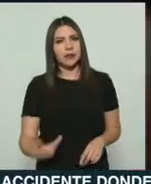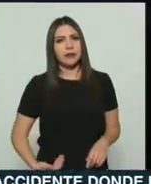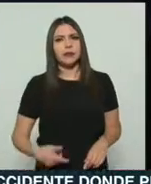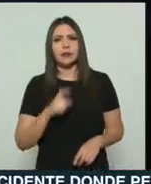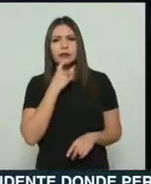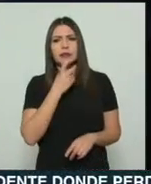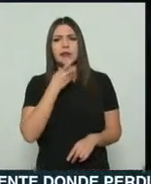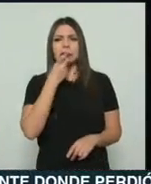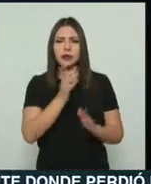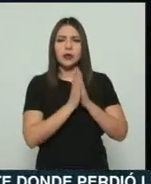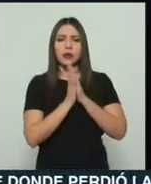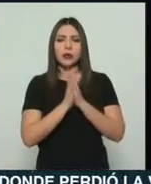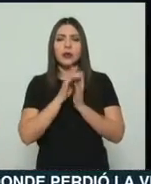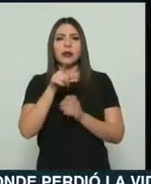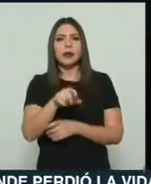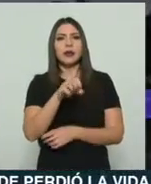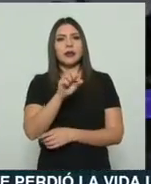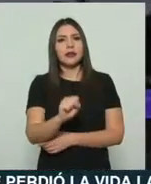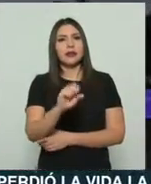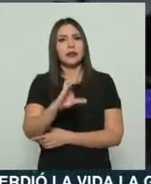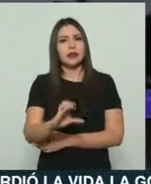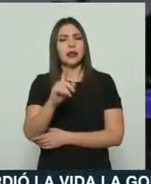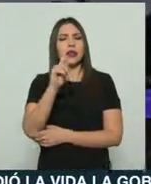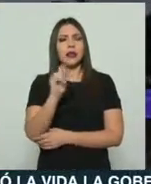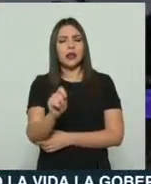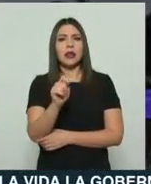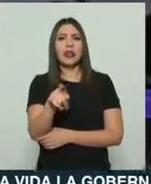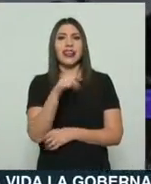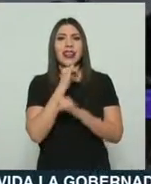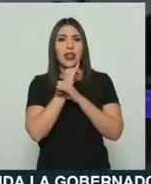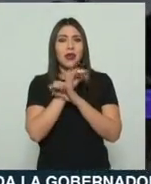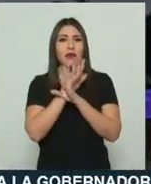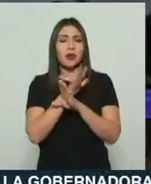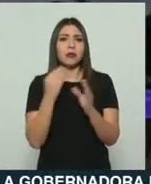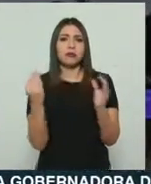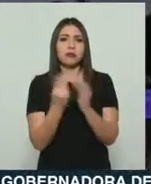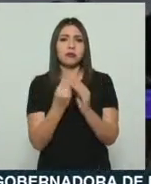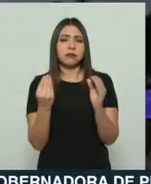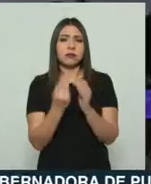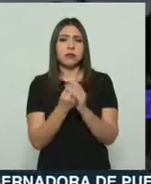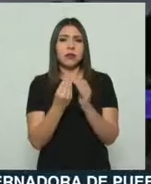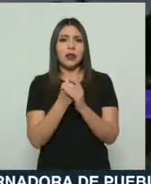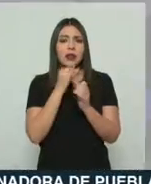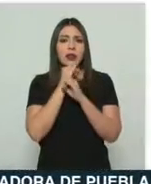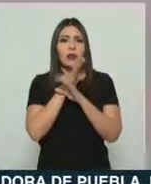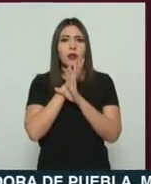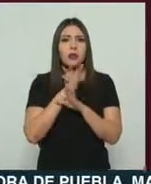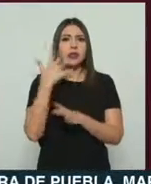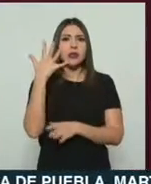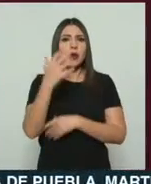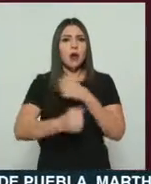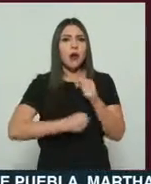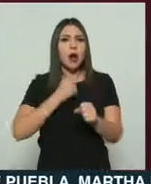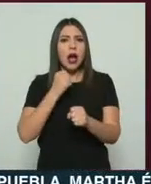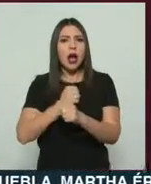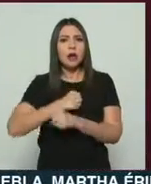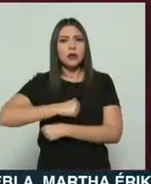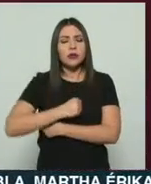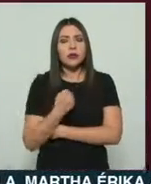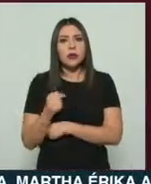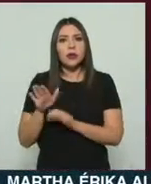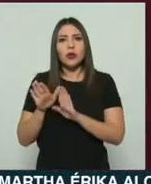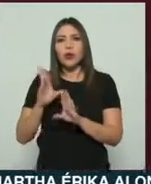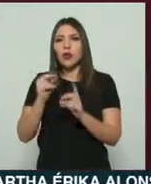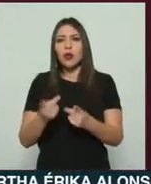que la Secretaría de Comunicaciones y Transportes haya clasificado por 5 años los audios de la aeronave. No tenía yo